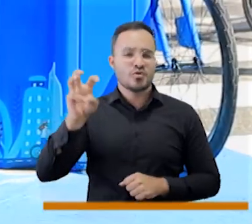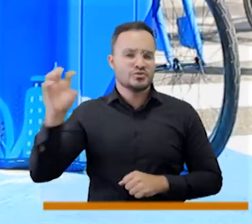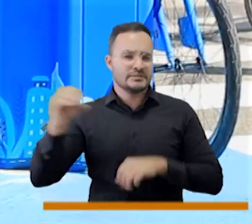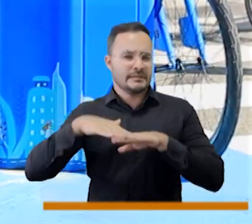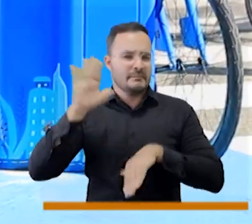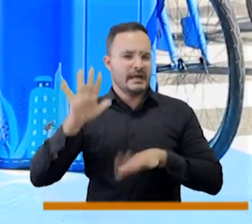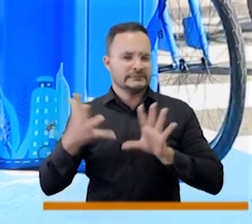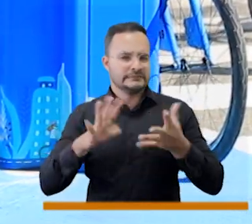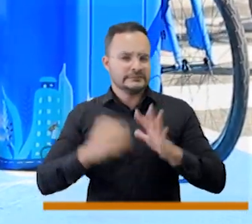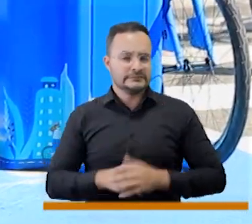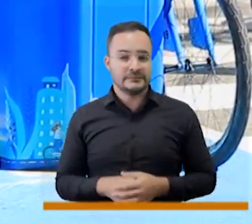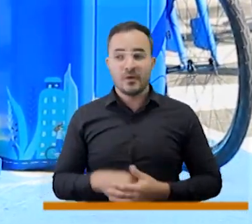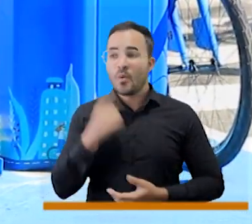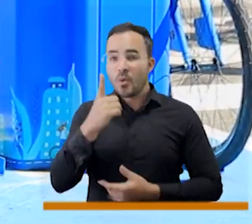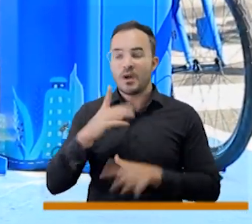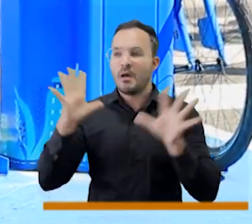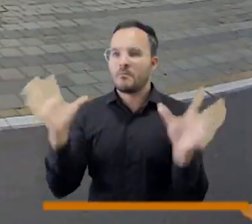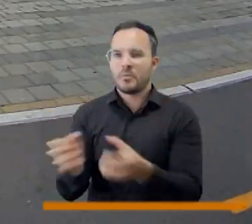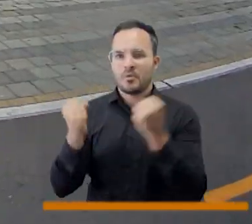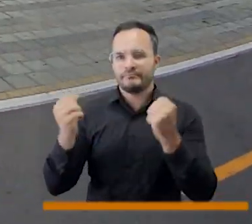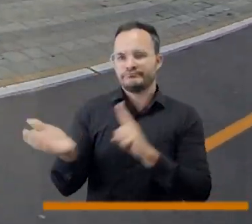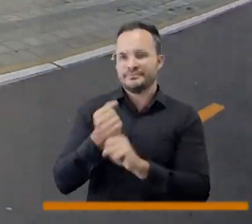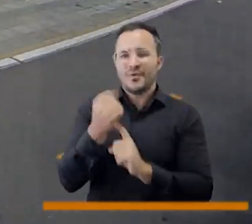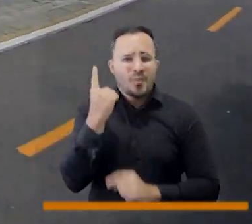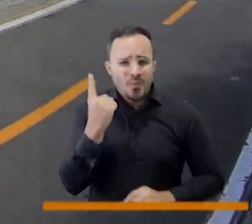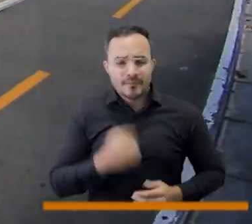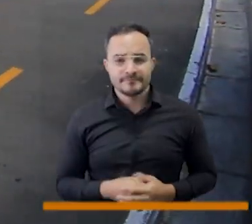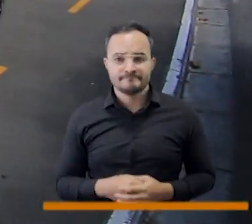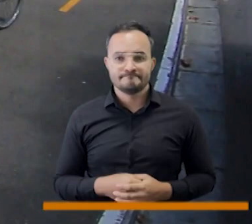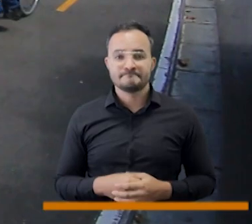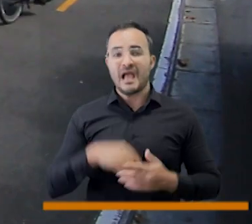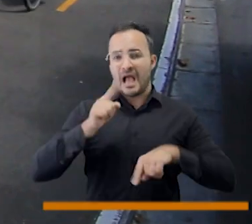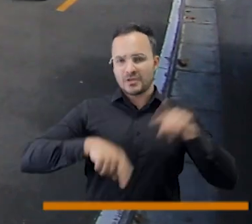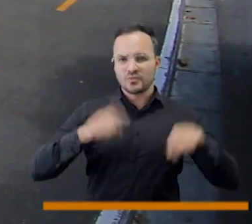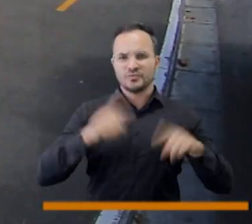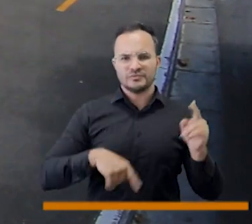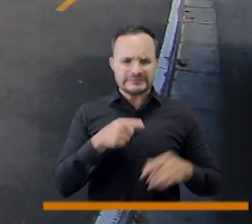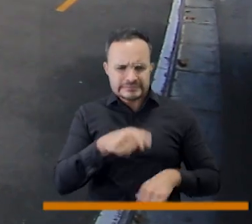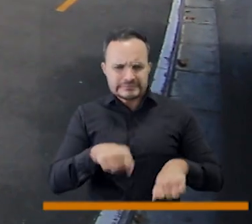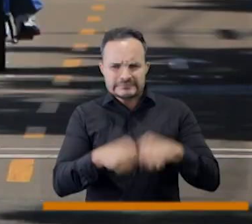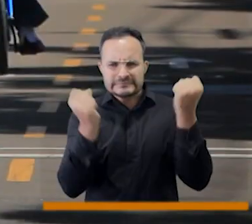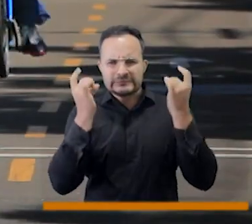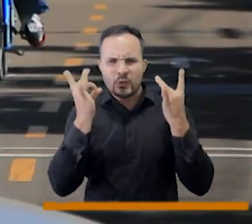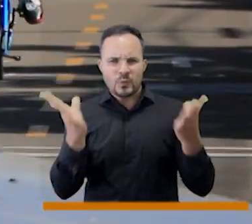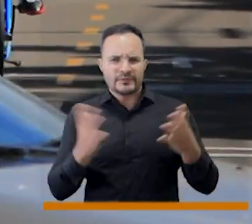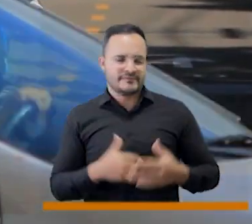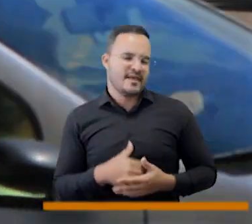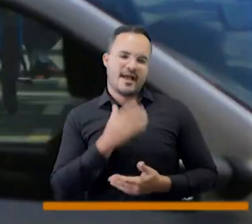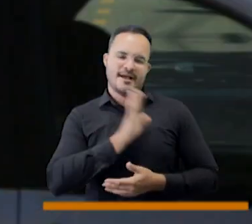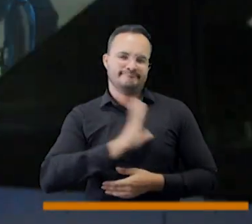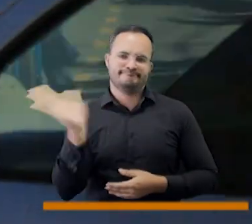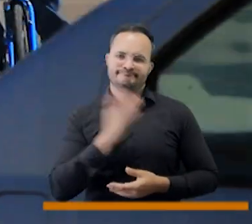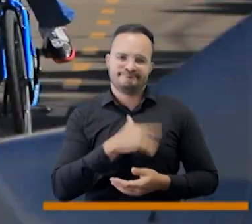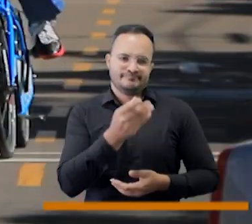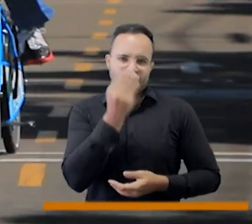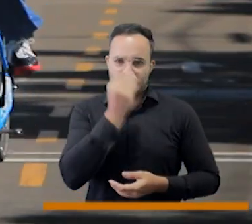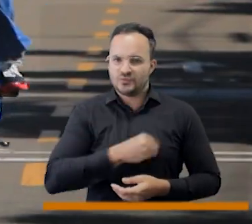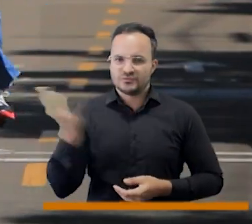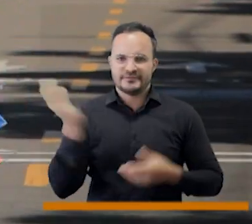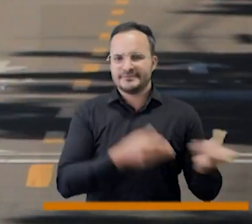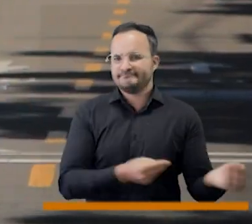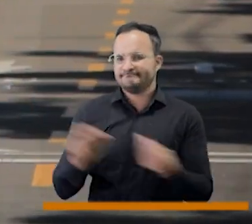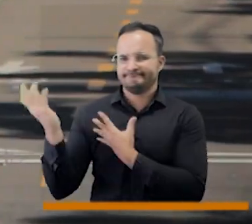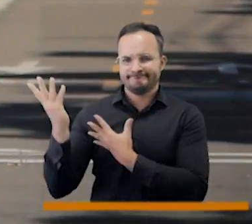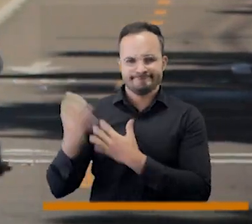recuperado 101. En su mayoría, han salido de operación por la magnitud de los daños con los que se